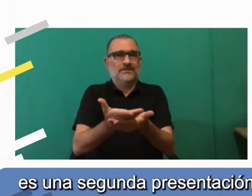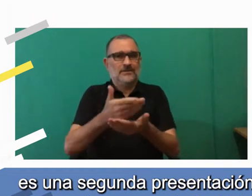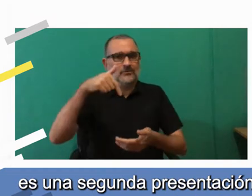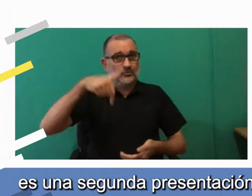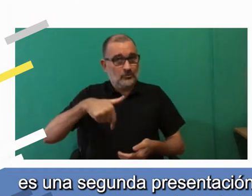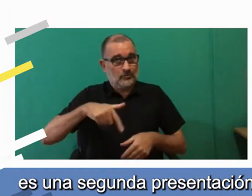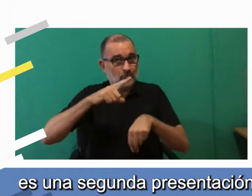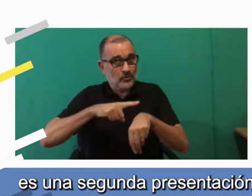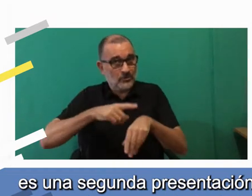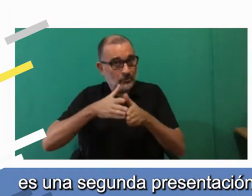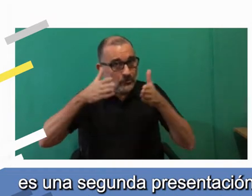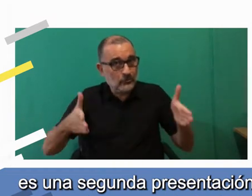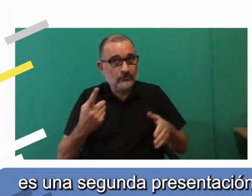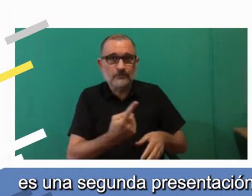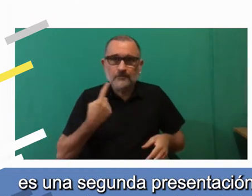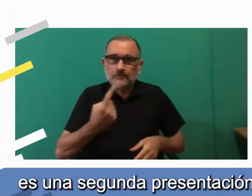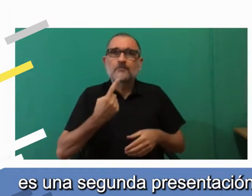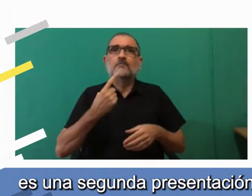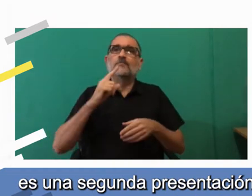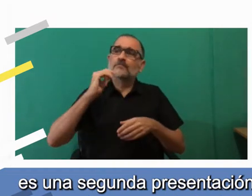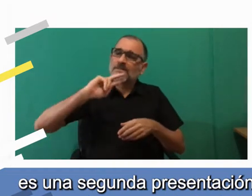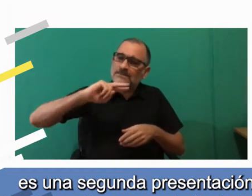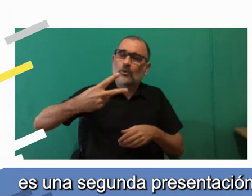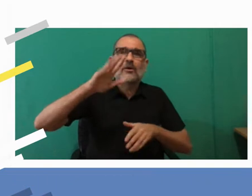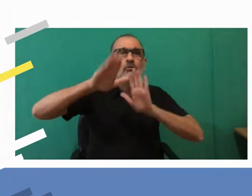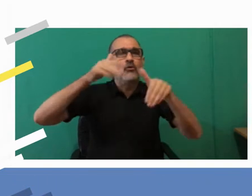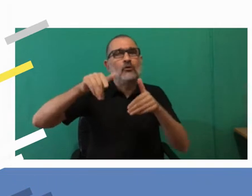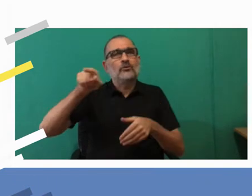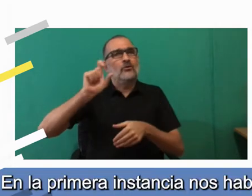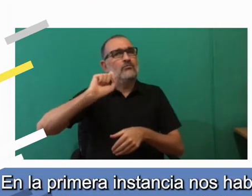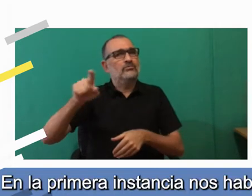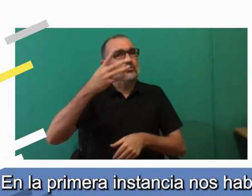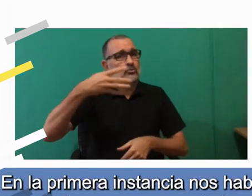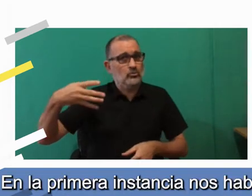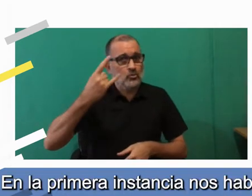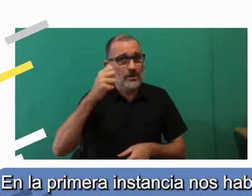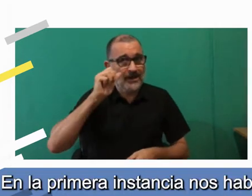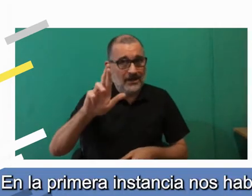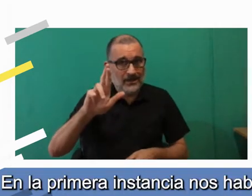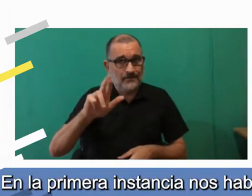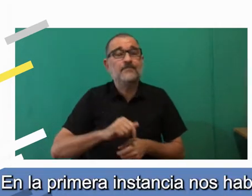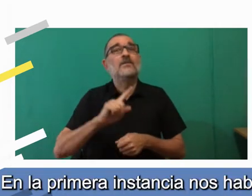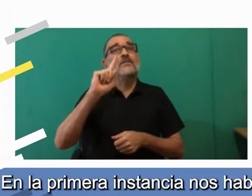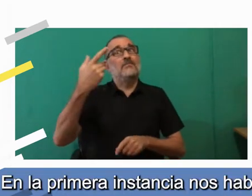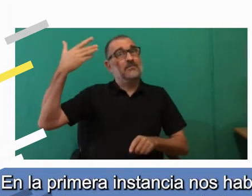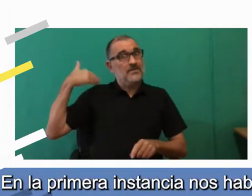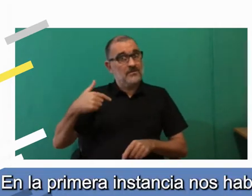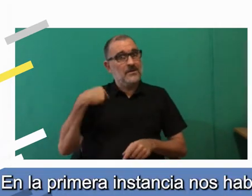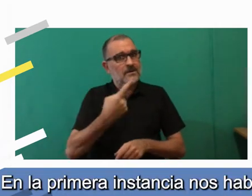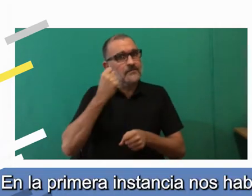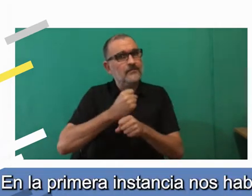segunda presentación, en este caso, a la convocatoria de la UNER. En la primera instancia nos habíamos presentado